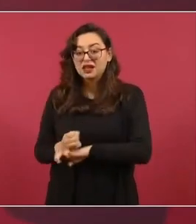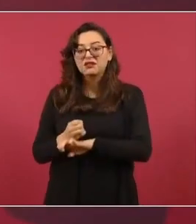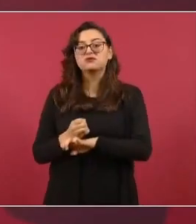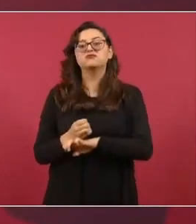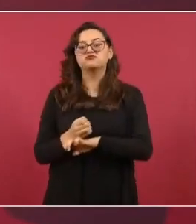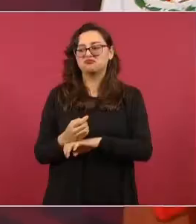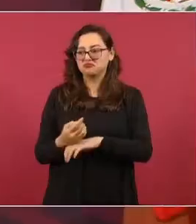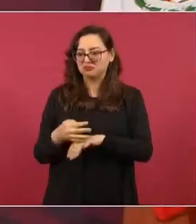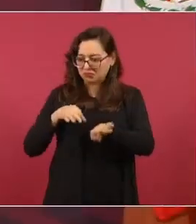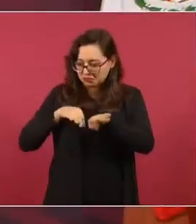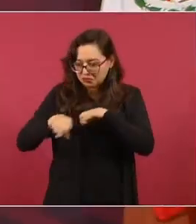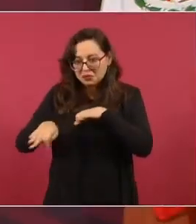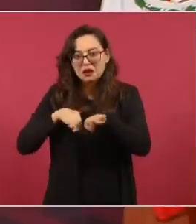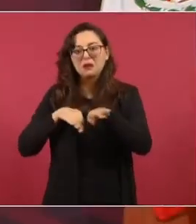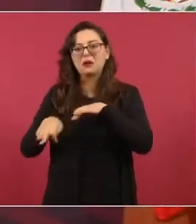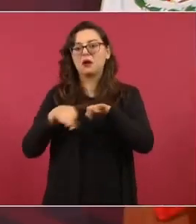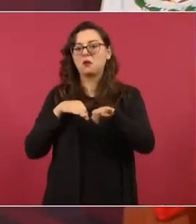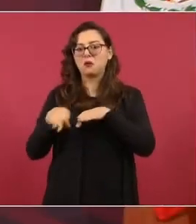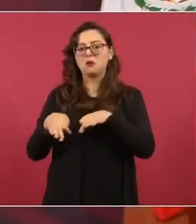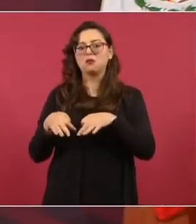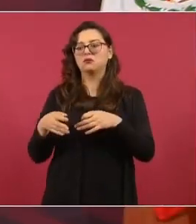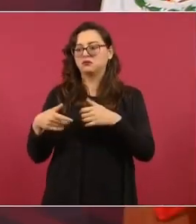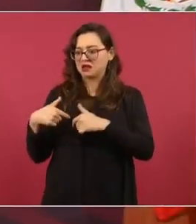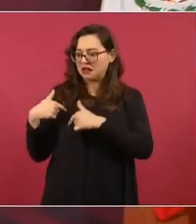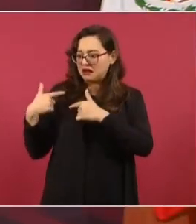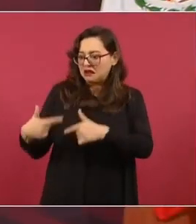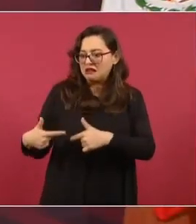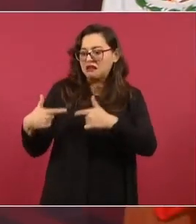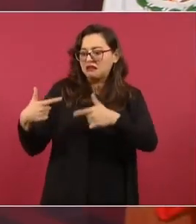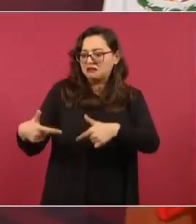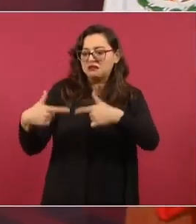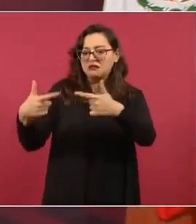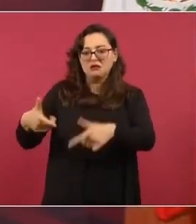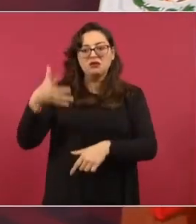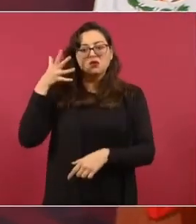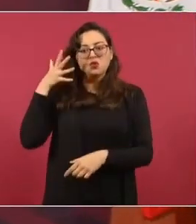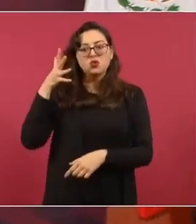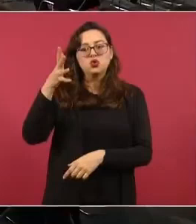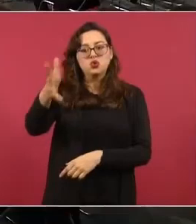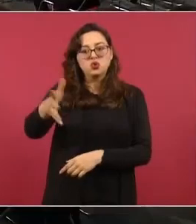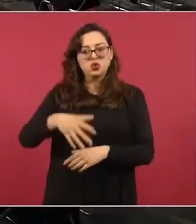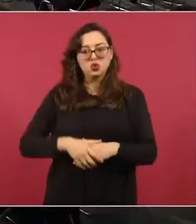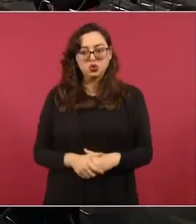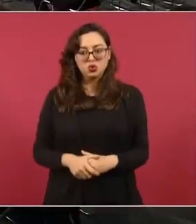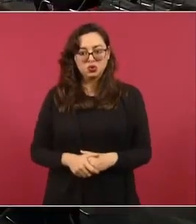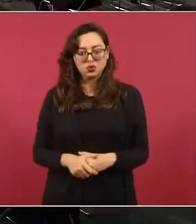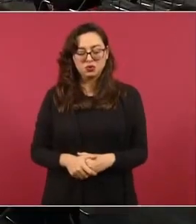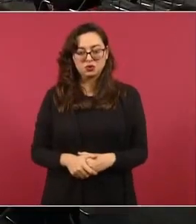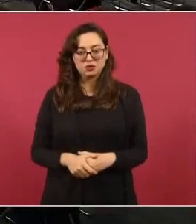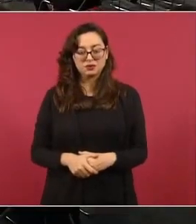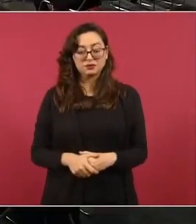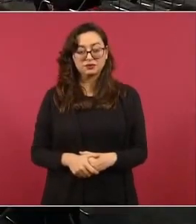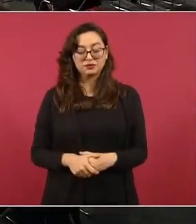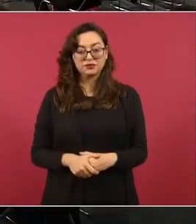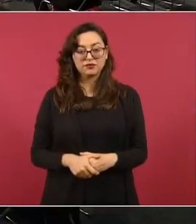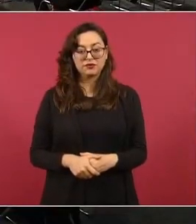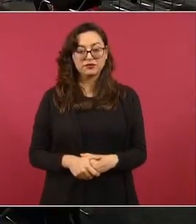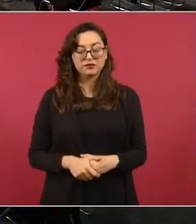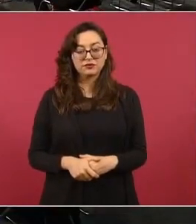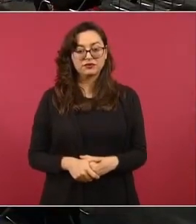sus ingresos a futuro, las nuevas generaciones, porque aquí están llegando